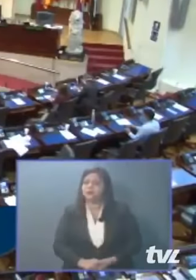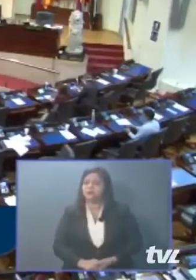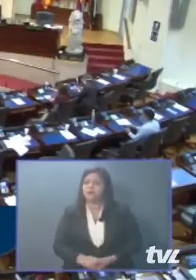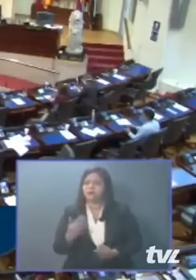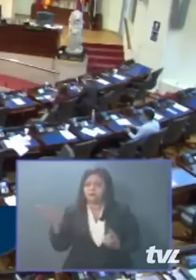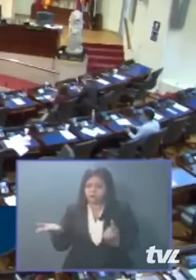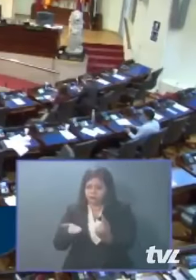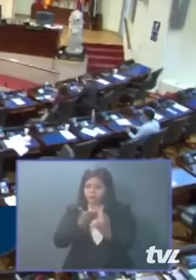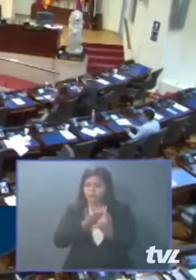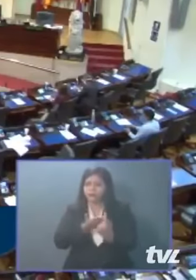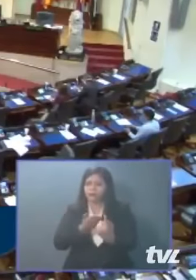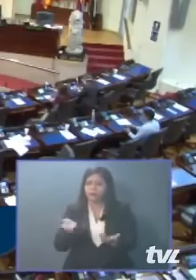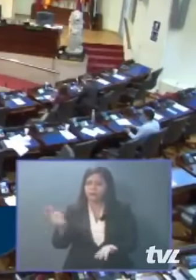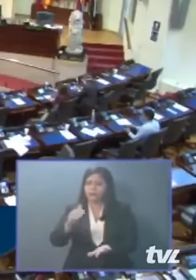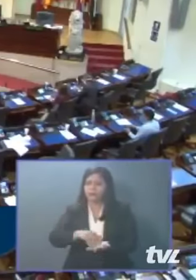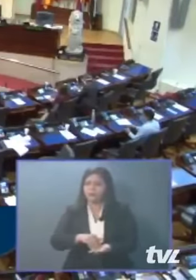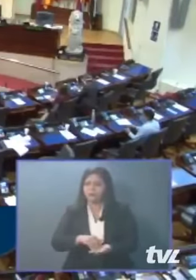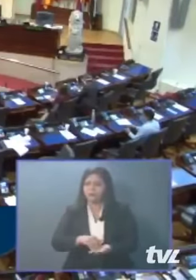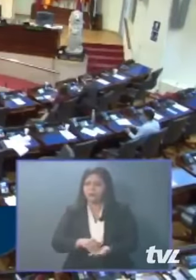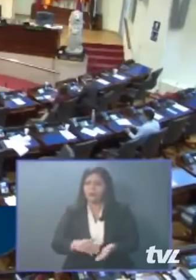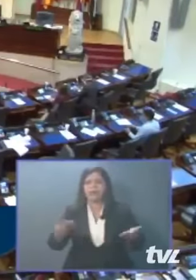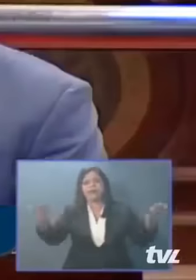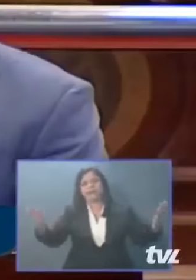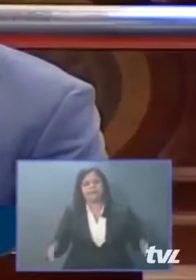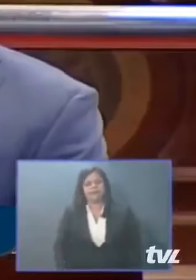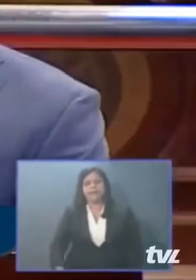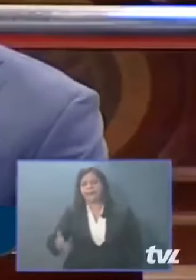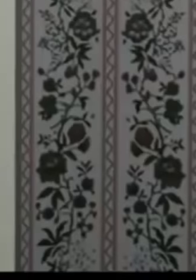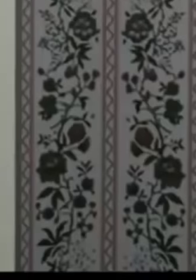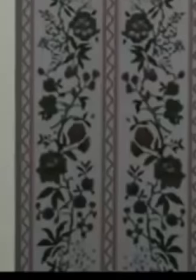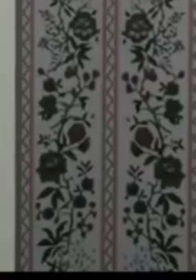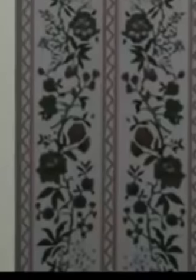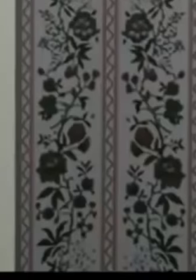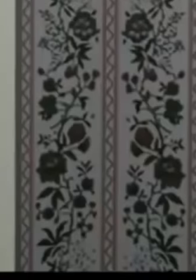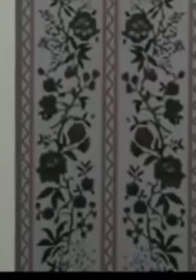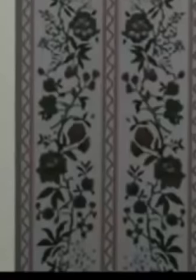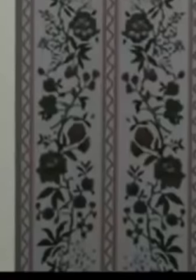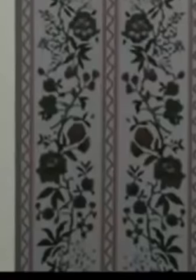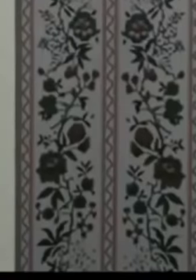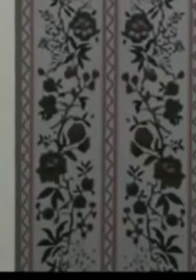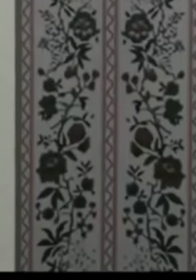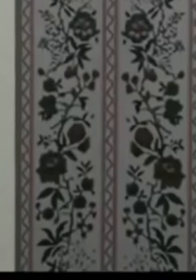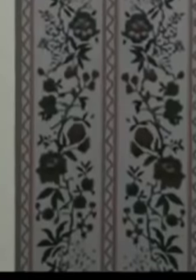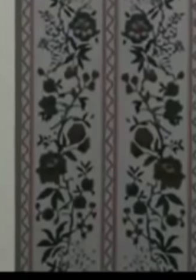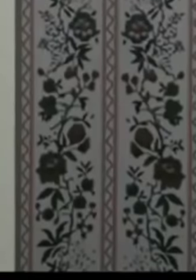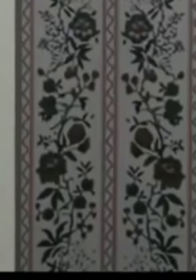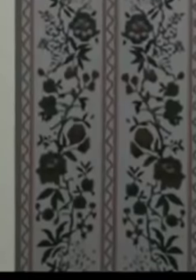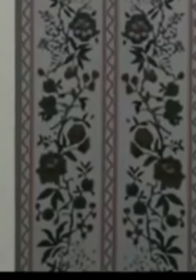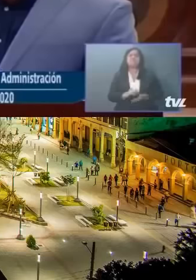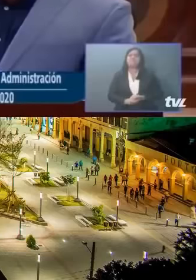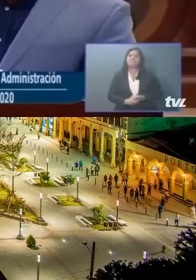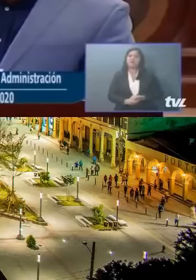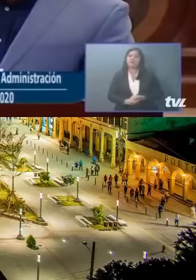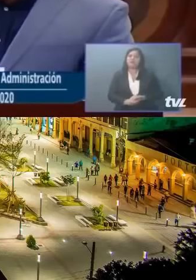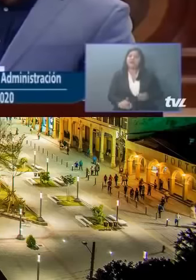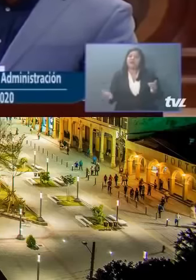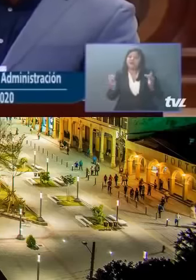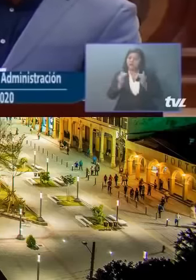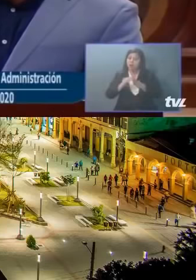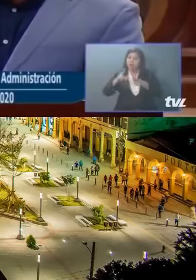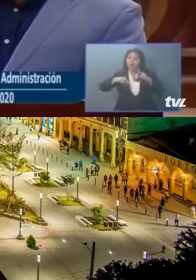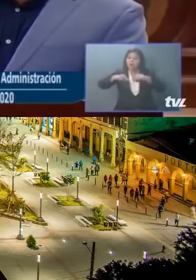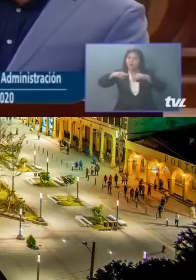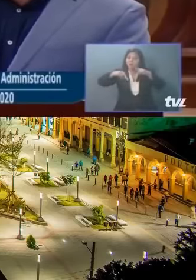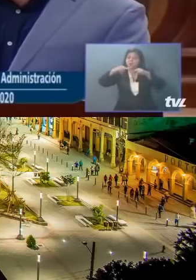Tiene el uso de la palabra, señor. Ya me robaron el audio. Eso es de gente muy cochina. Sí, señores,